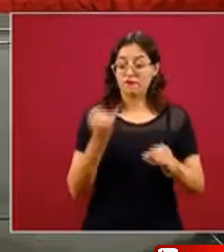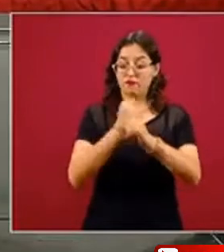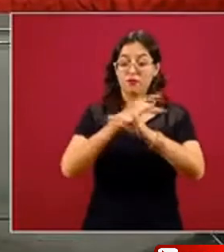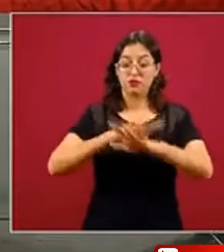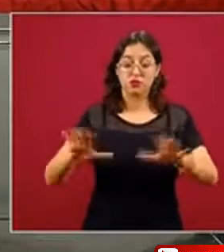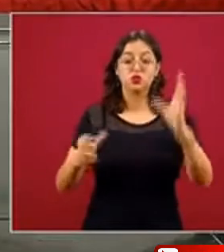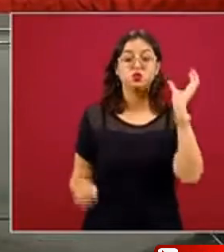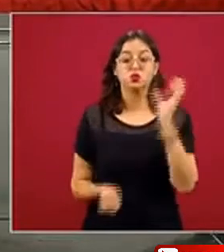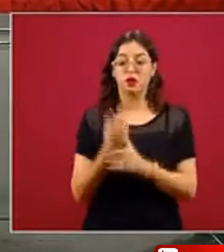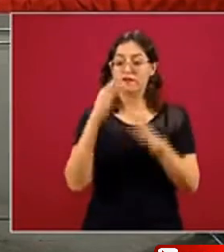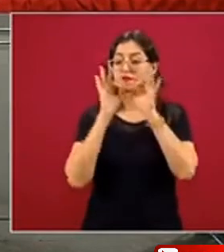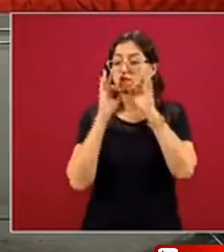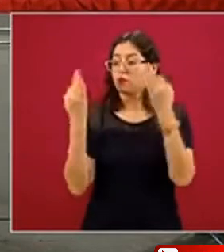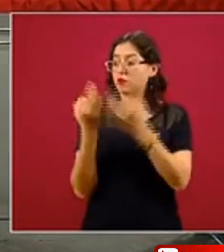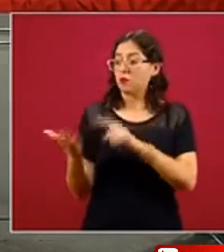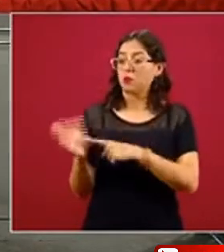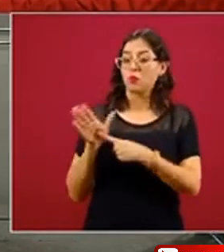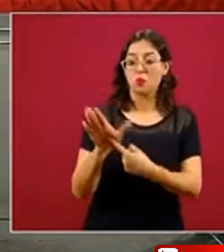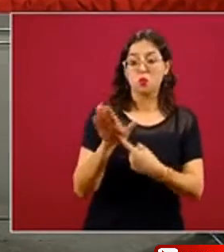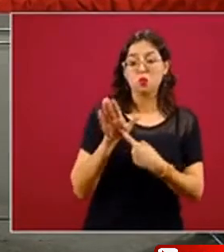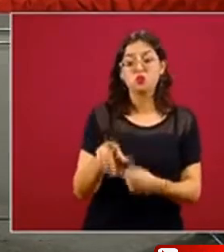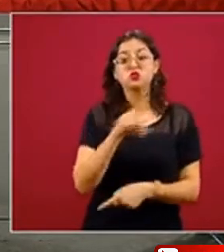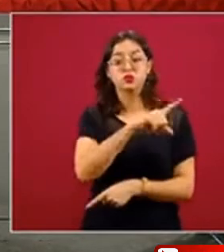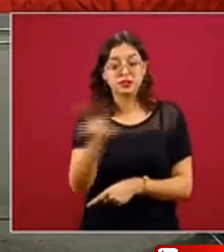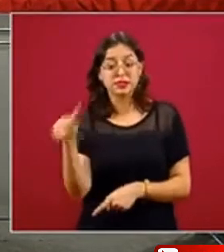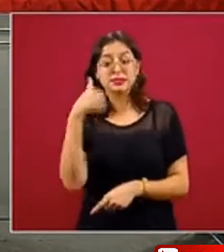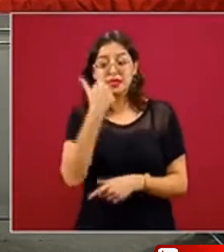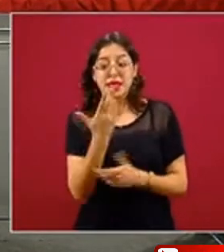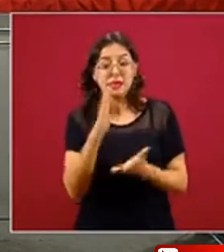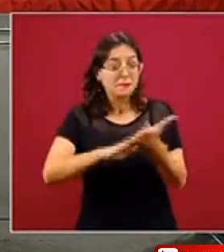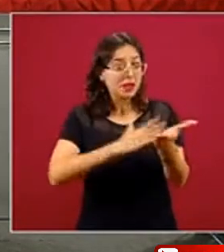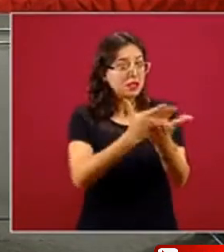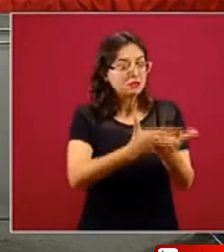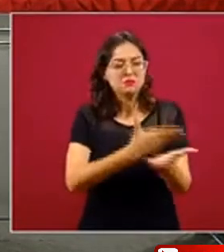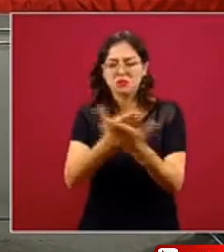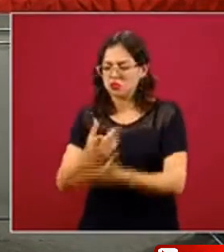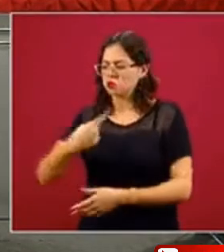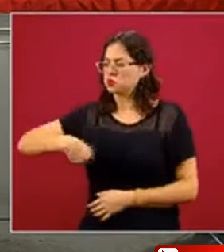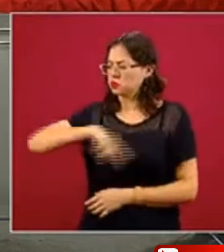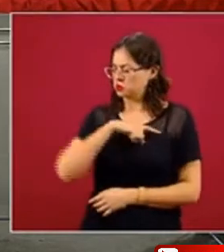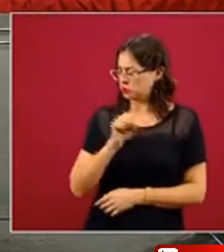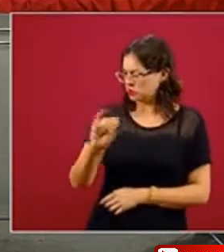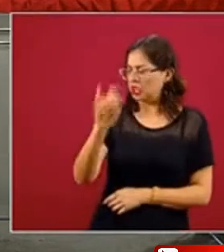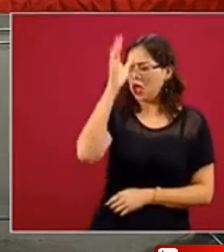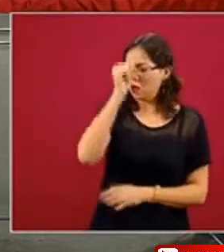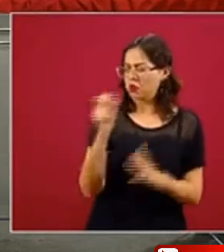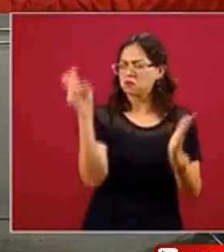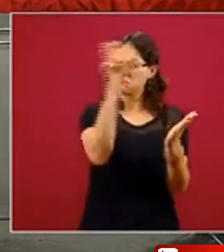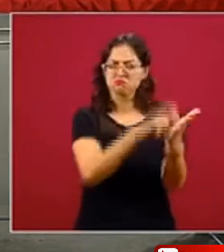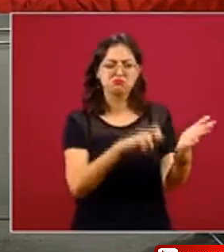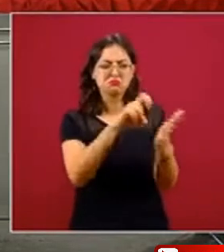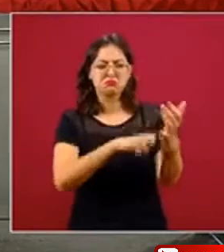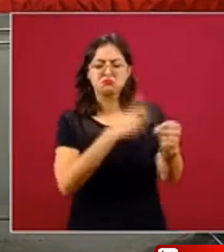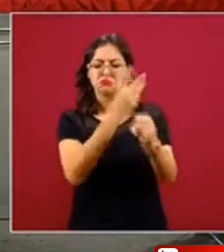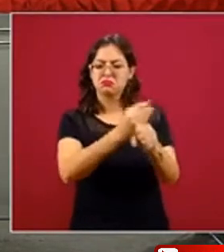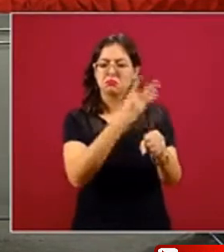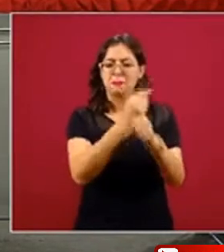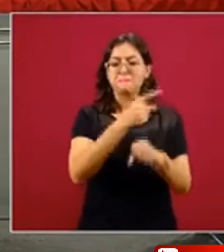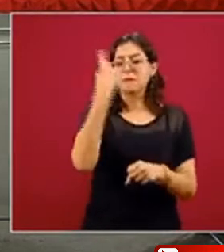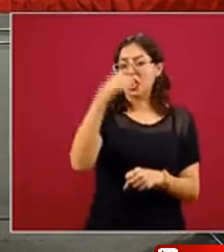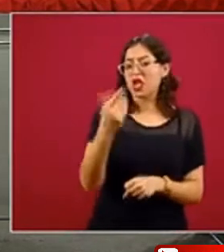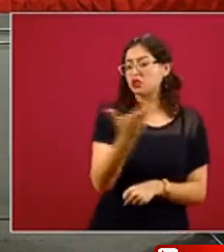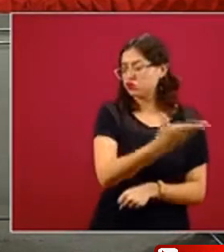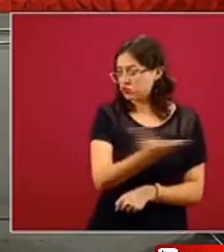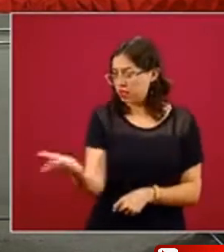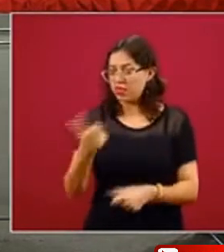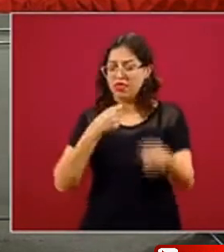por supuesto siempre abiertos a propuestas, a peticiones, para incorporar la información que ustedes como comunicadoras y como